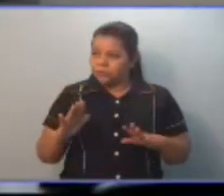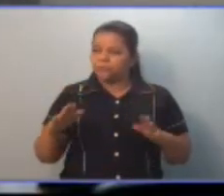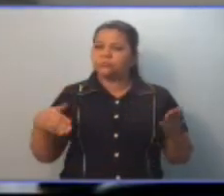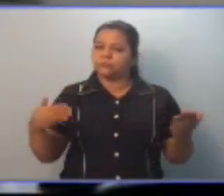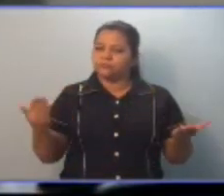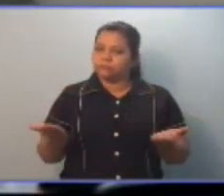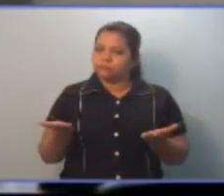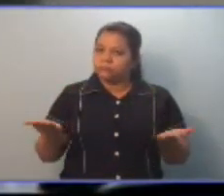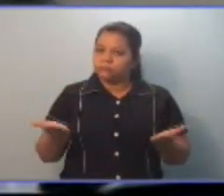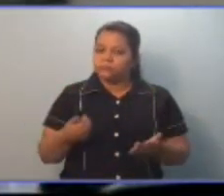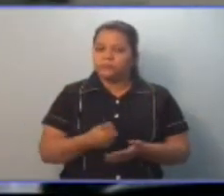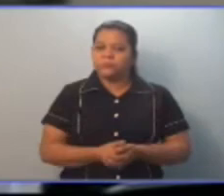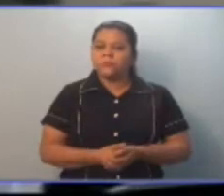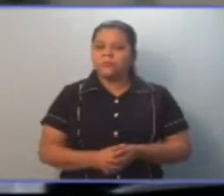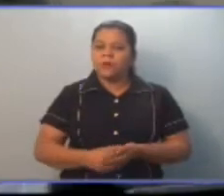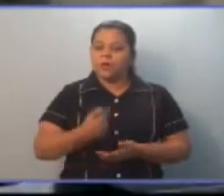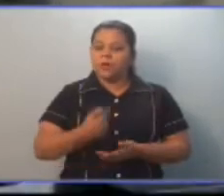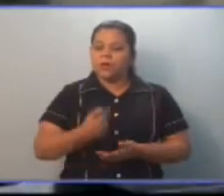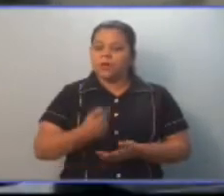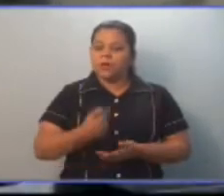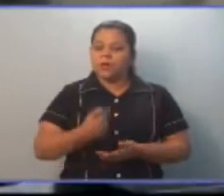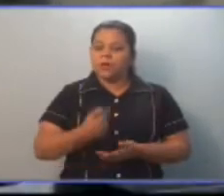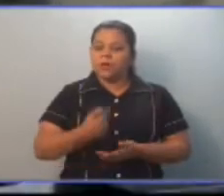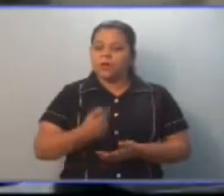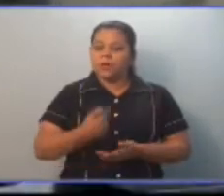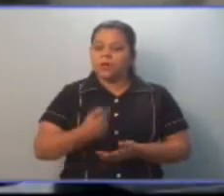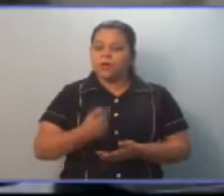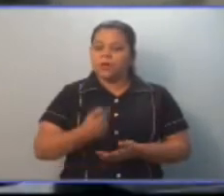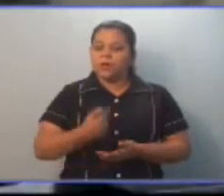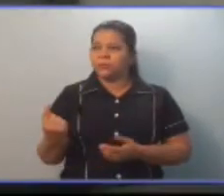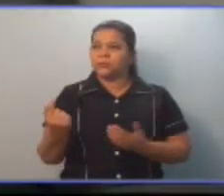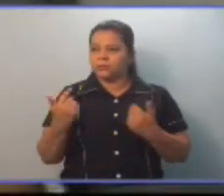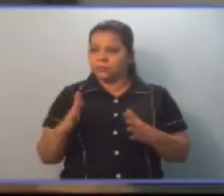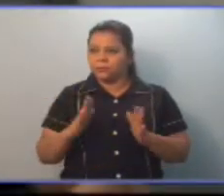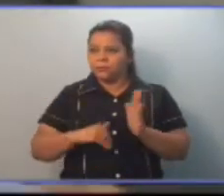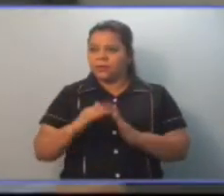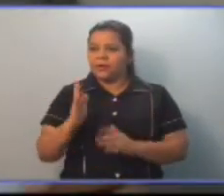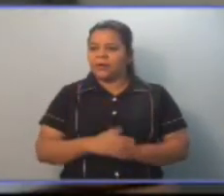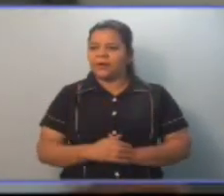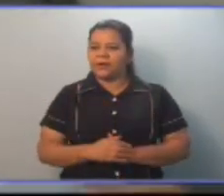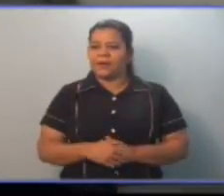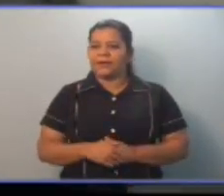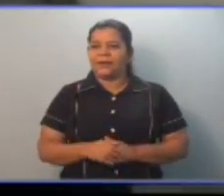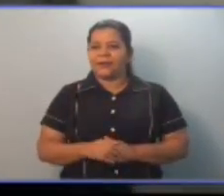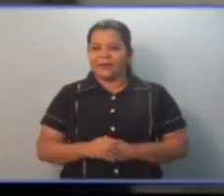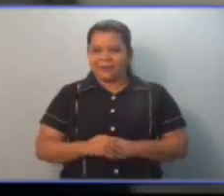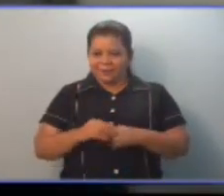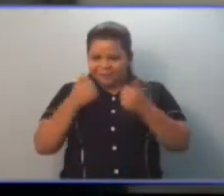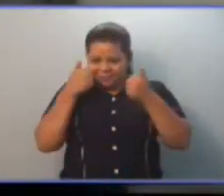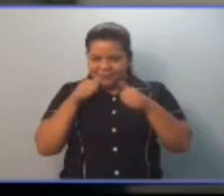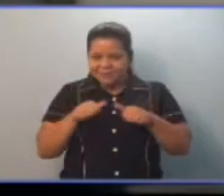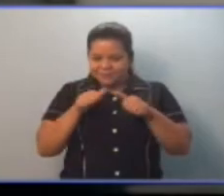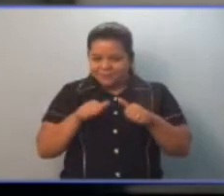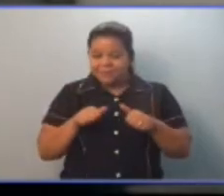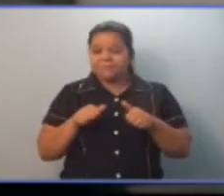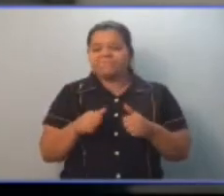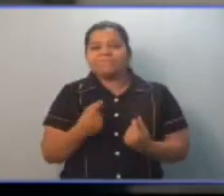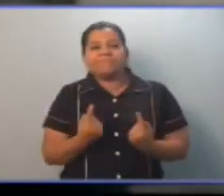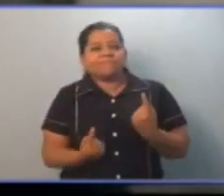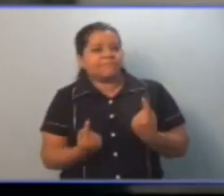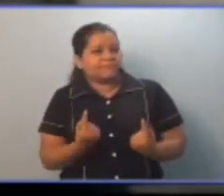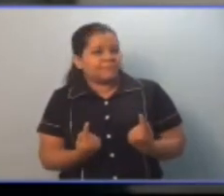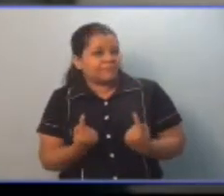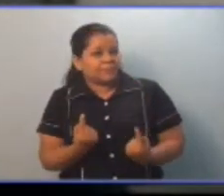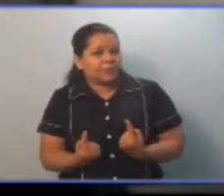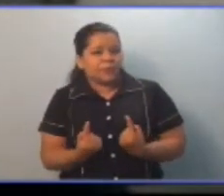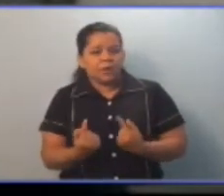ciudadanos por una corte independiente. dice aquí, ¿cuáles son